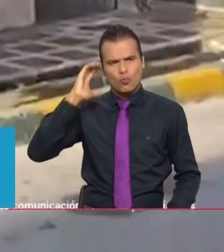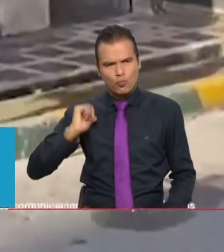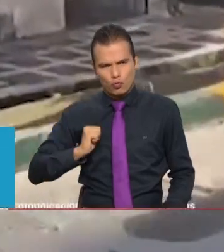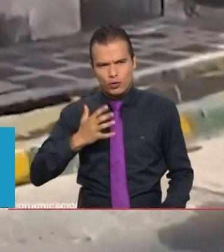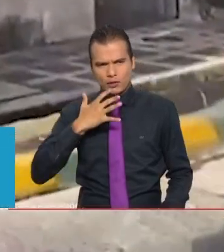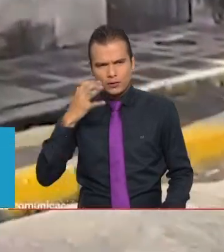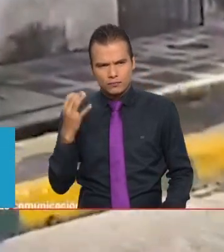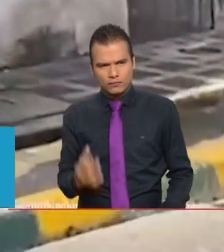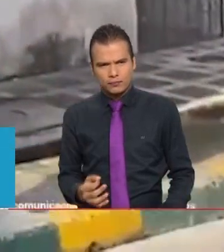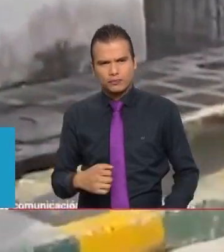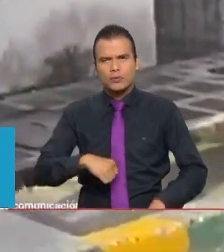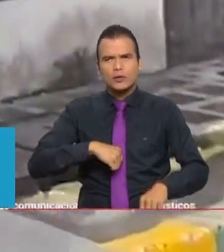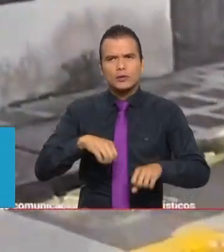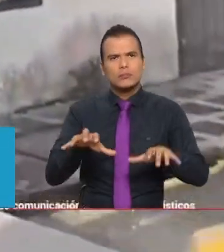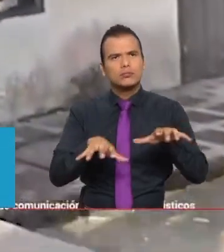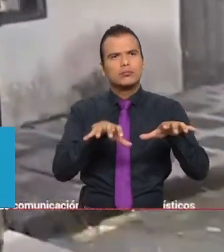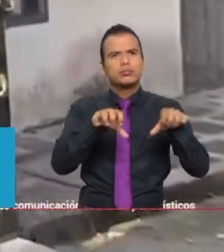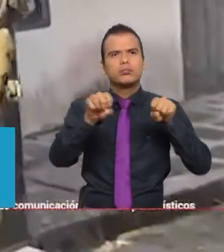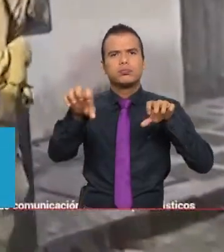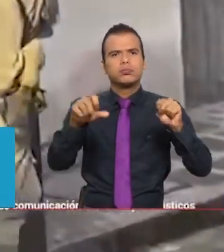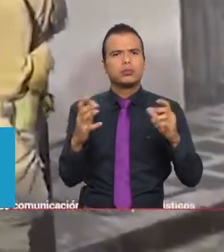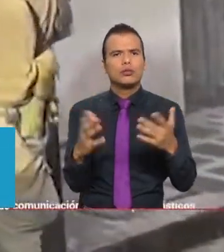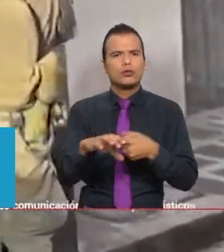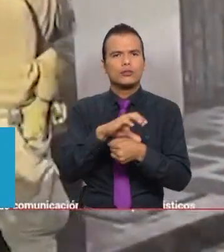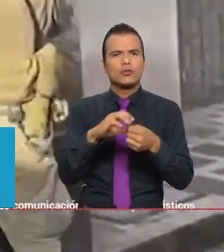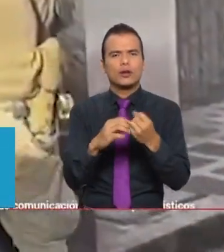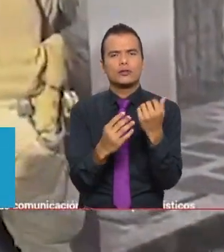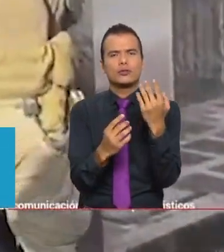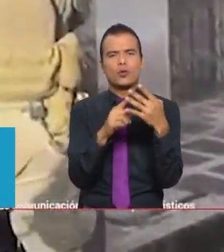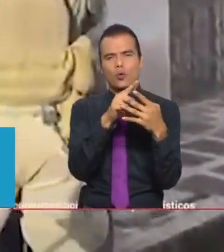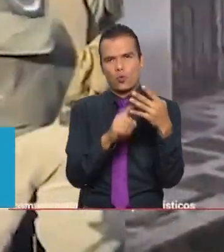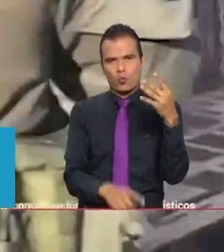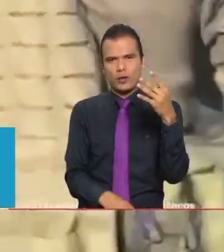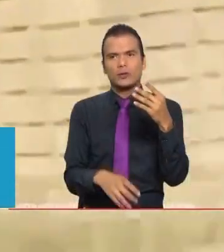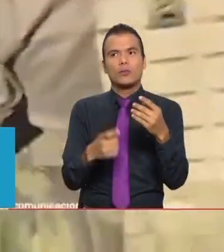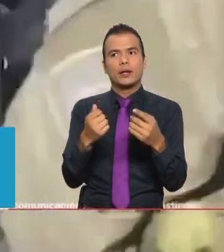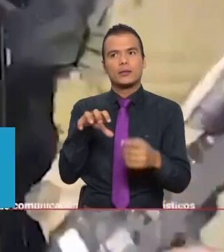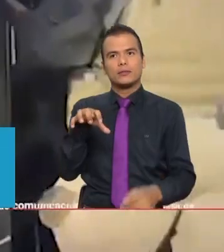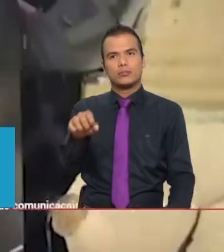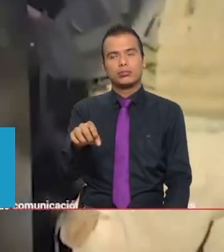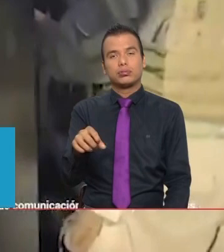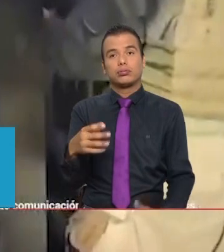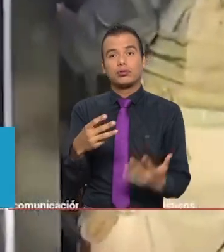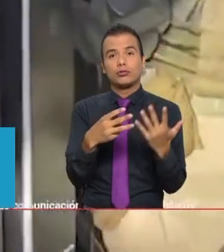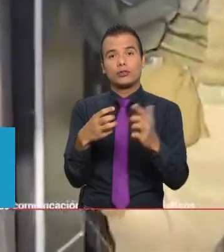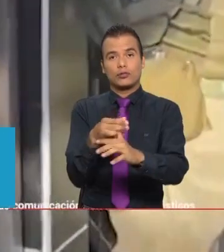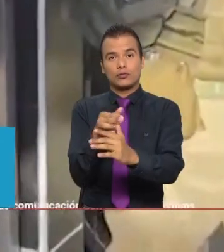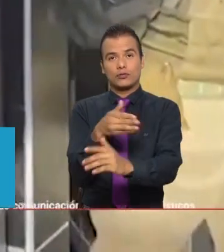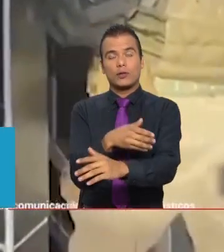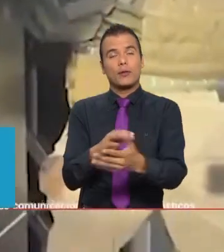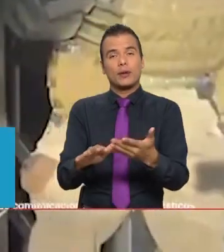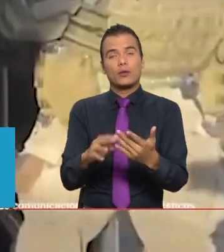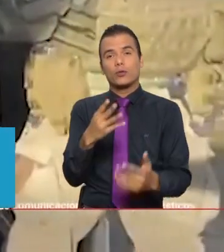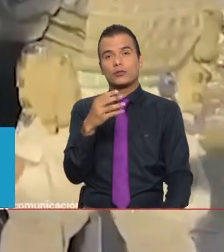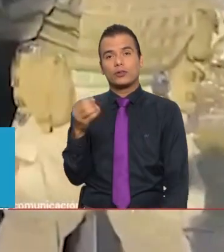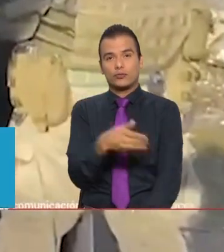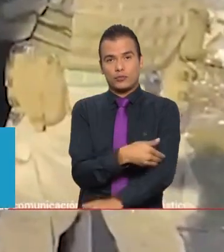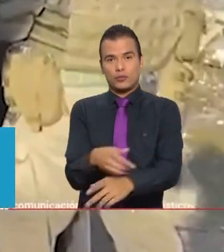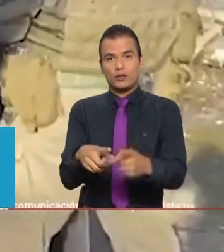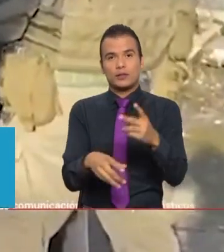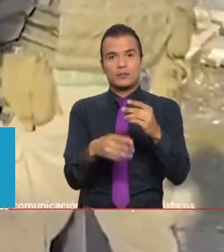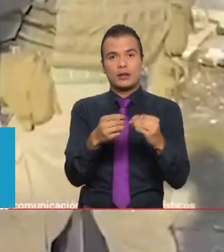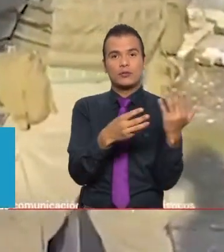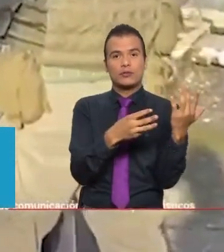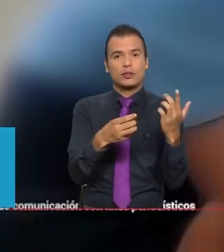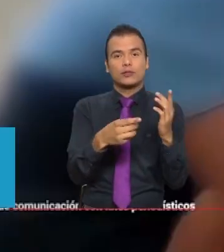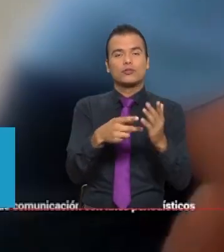en 4 ciudades fueron incautados 330 millones de pesos y 875 kilos de cocaína. Aunque los capturados no aceptaron los